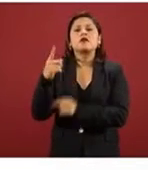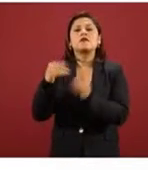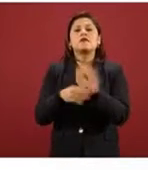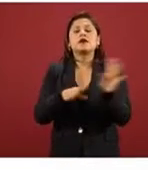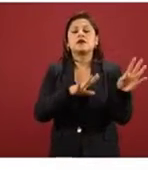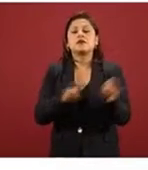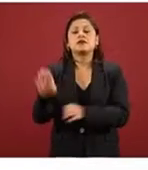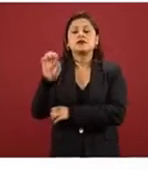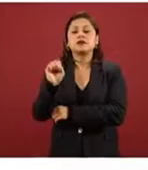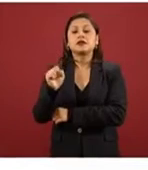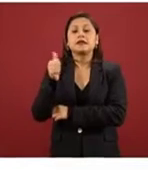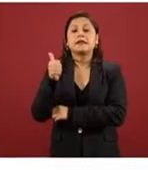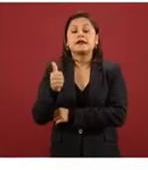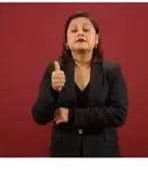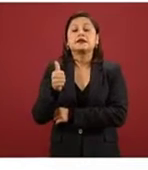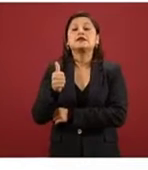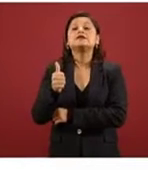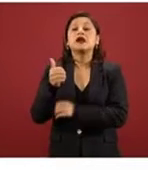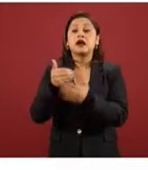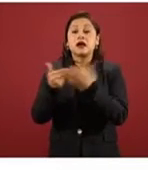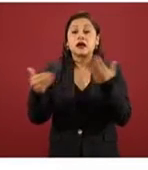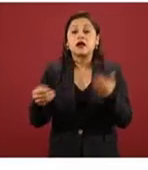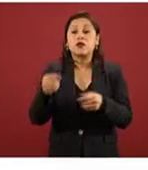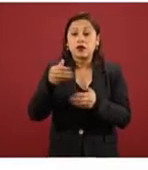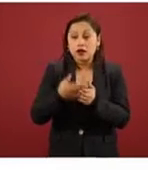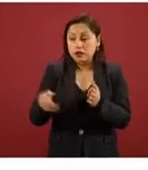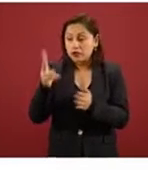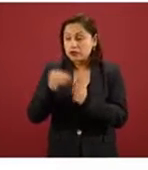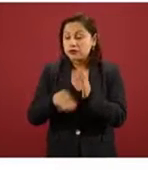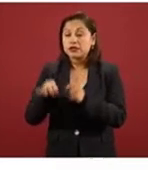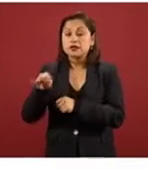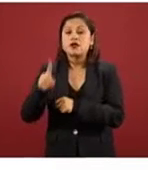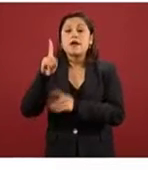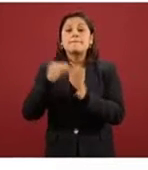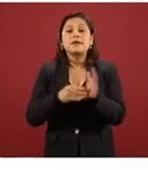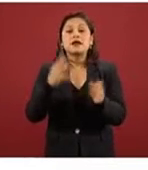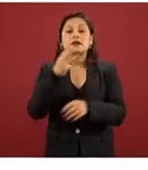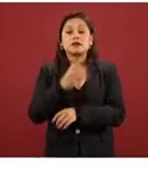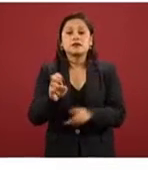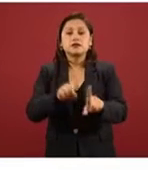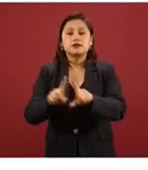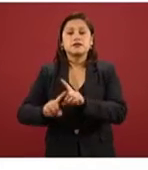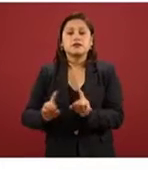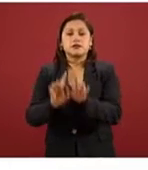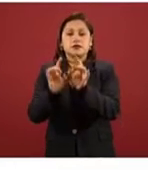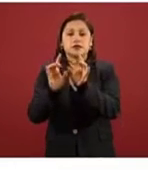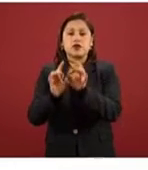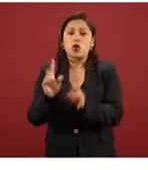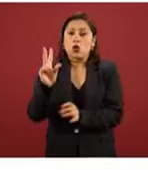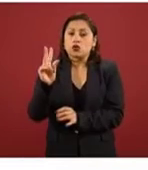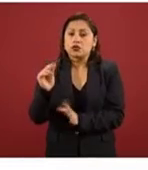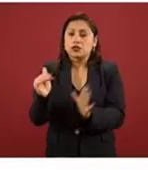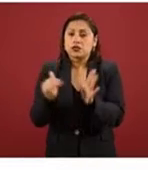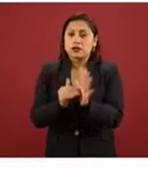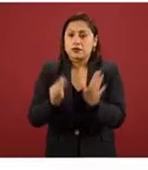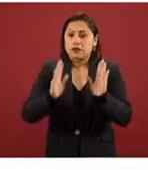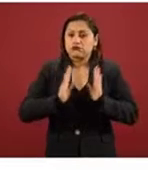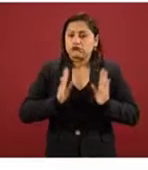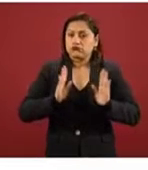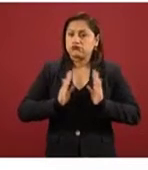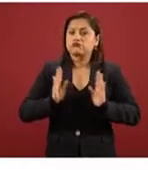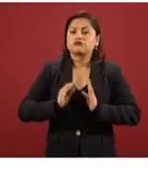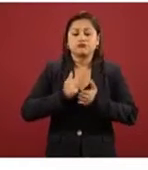1966. Atendieron esta temporada cerca de 1,300 eventos, con más de 80,000 efectivos militares atendiendo a las